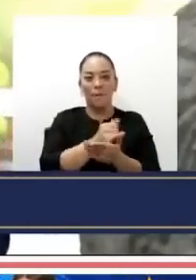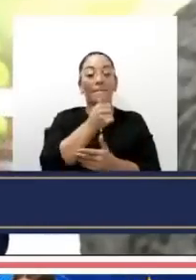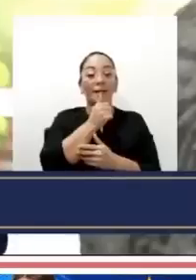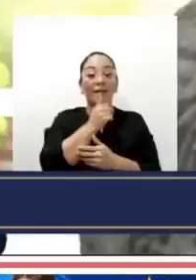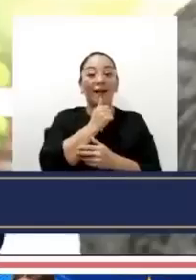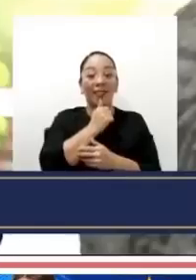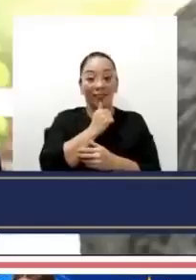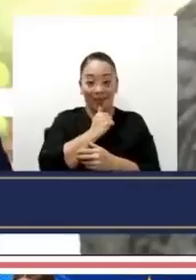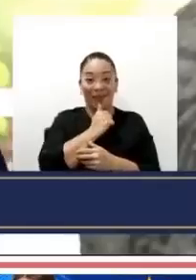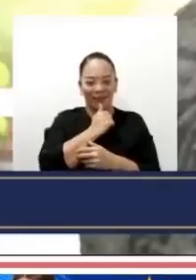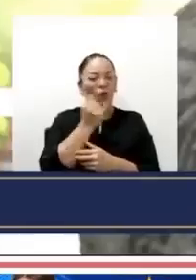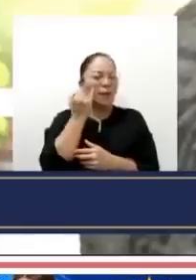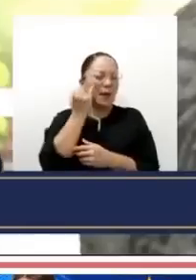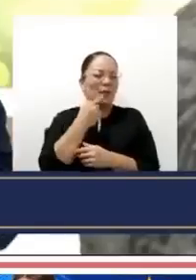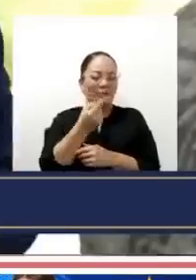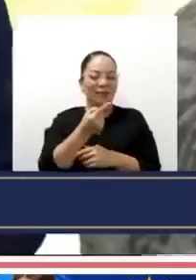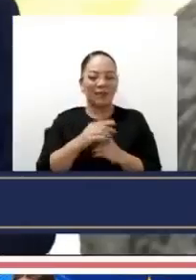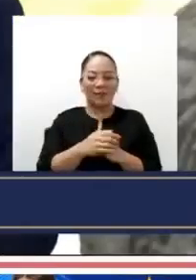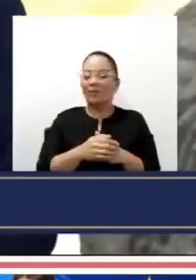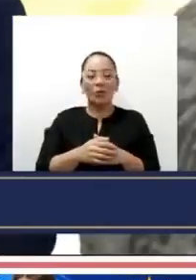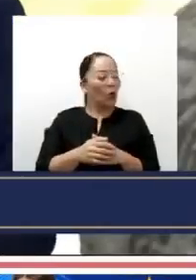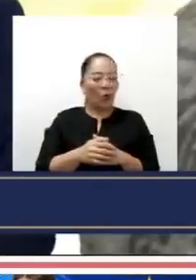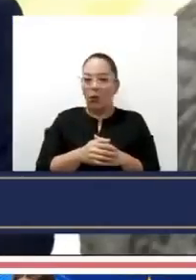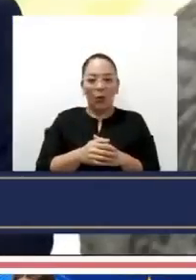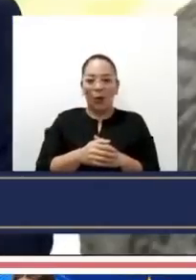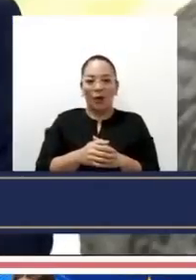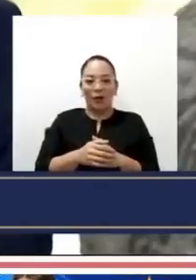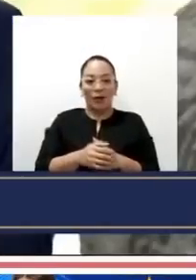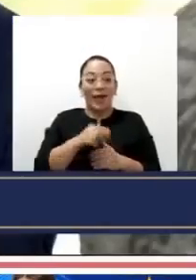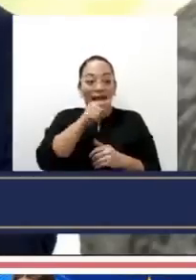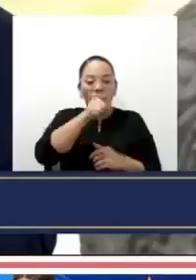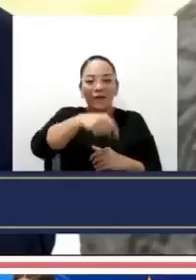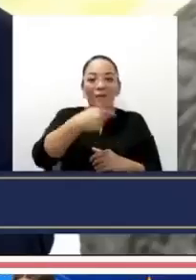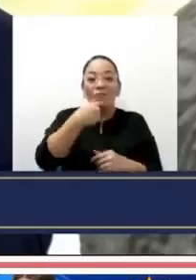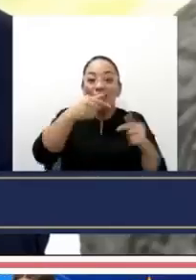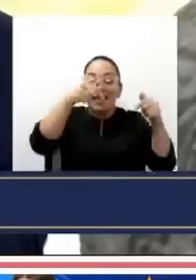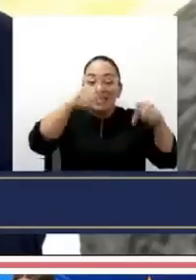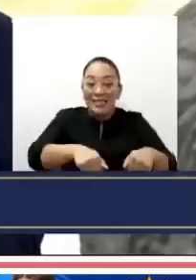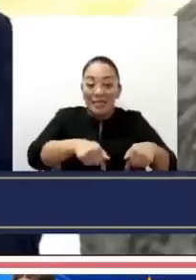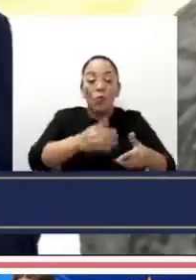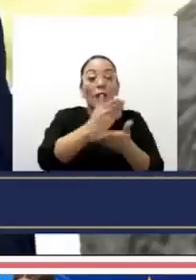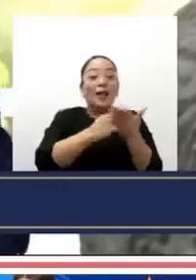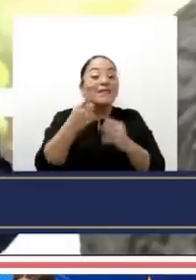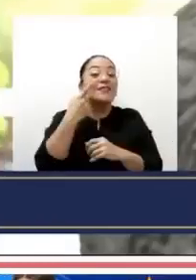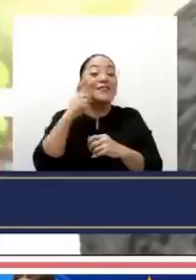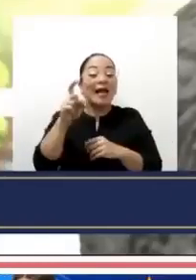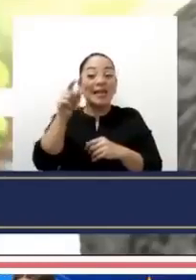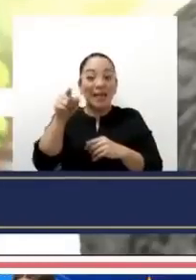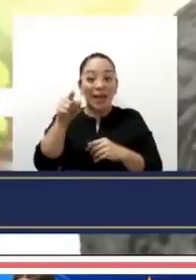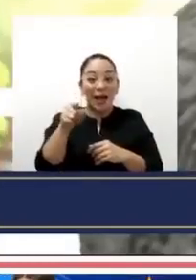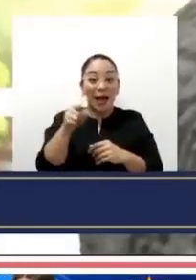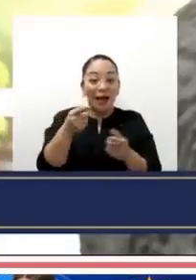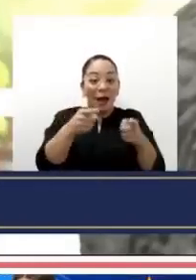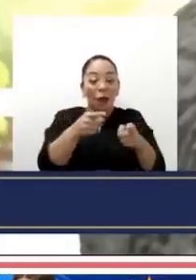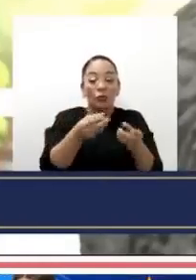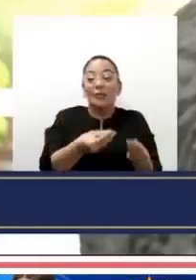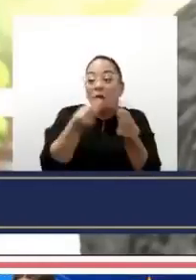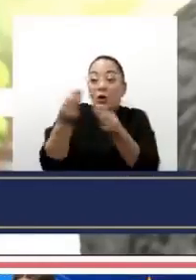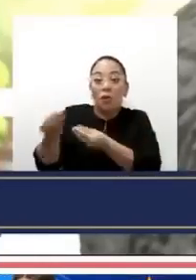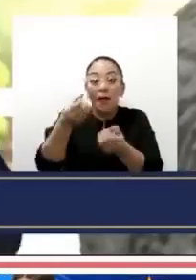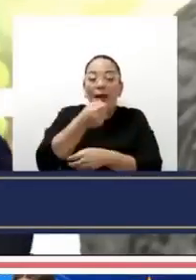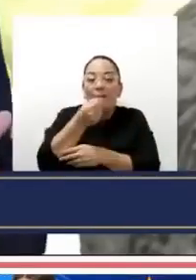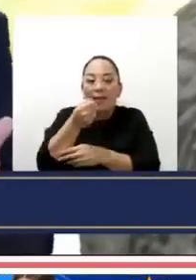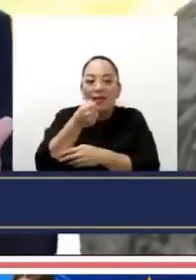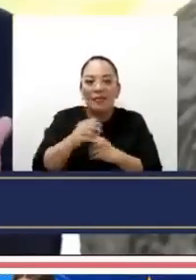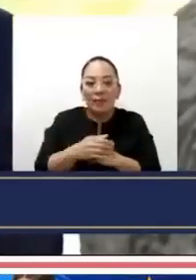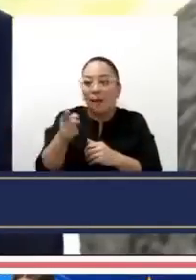privada. Es que esto lo tenemos que decir aquí porque alguien de la Fiscalía le pasa las causas a la prensa para